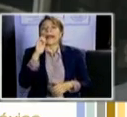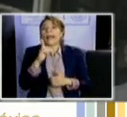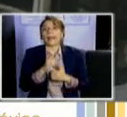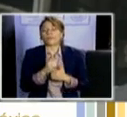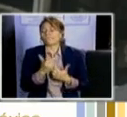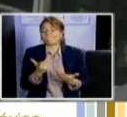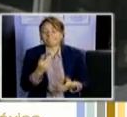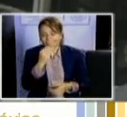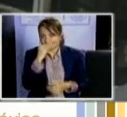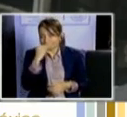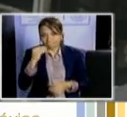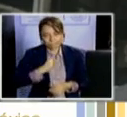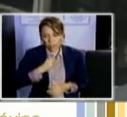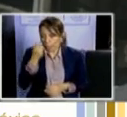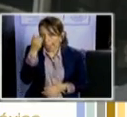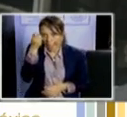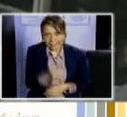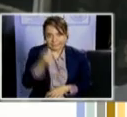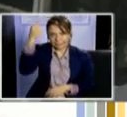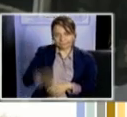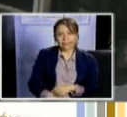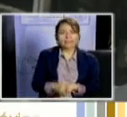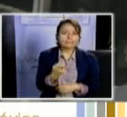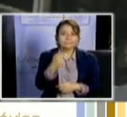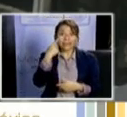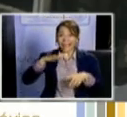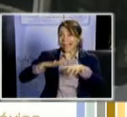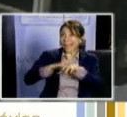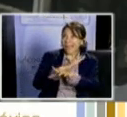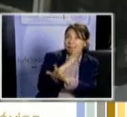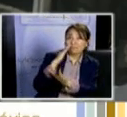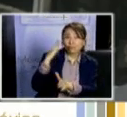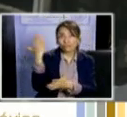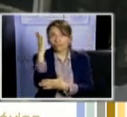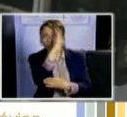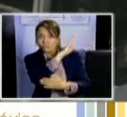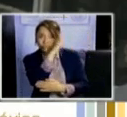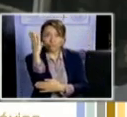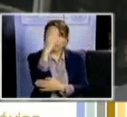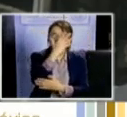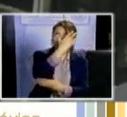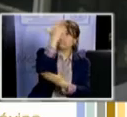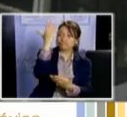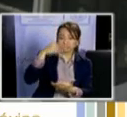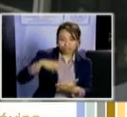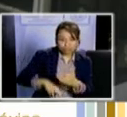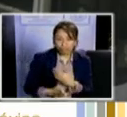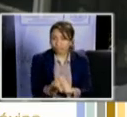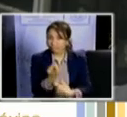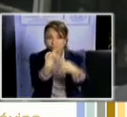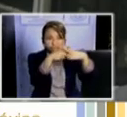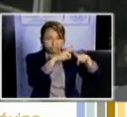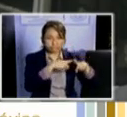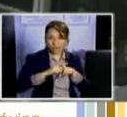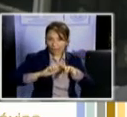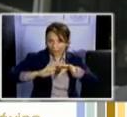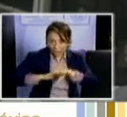sobre el conjunto de los países. Y los fondos creo que serán importantes, pero no van a poder cubrir el total de